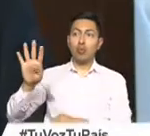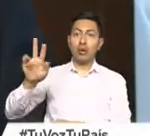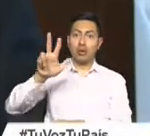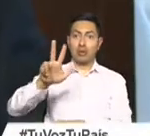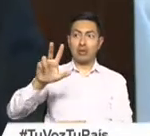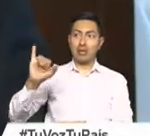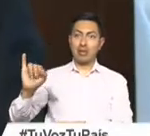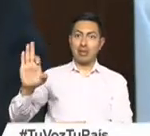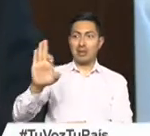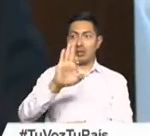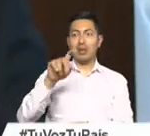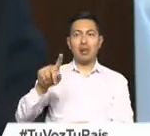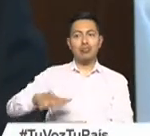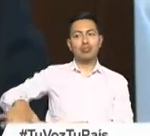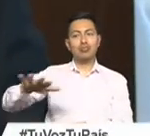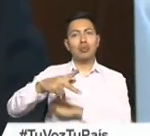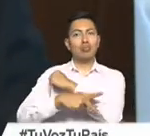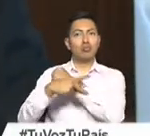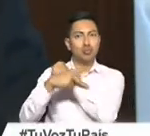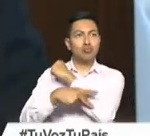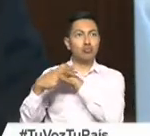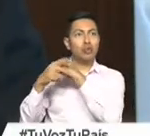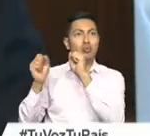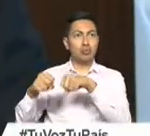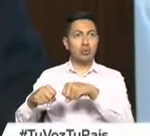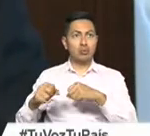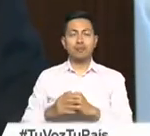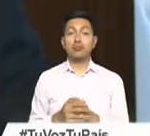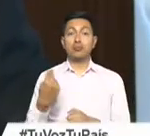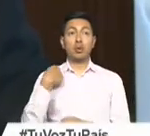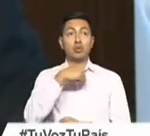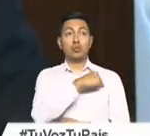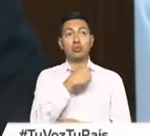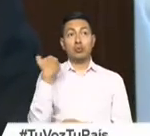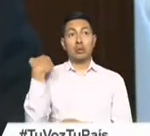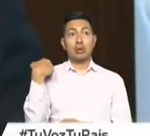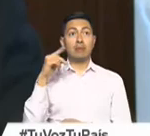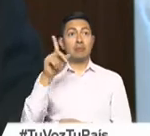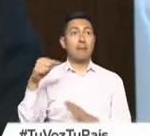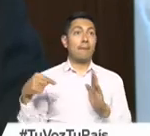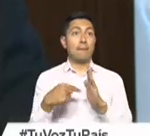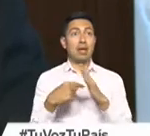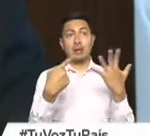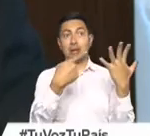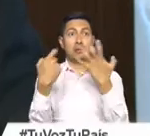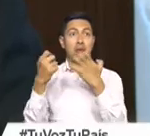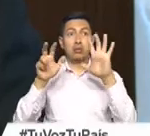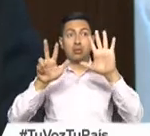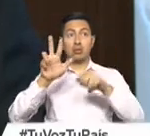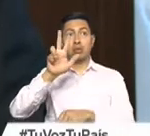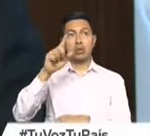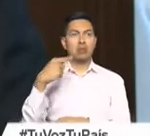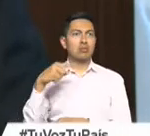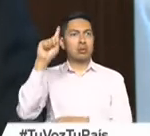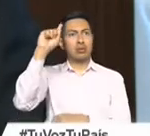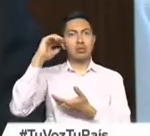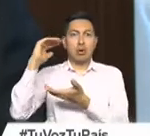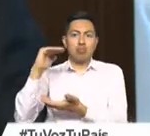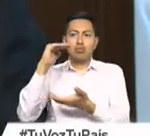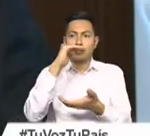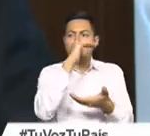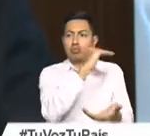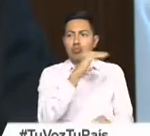este momento nosotros contamos con 1.683 millones de barriles de